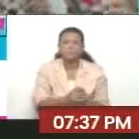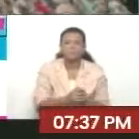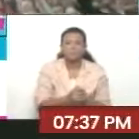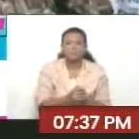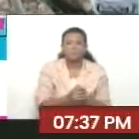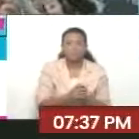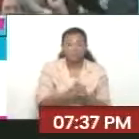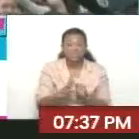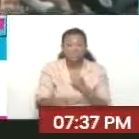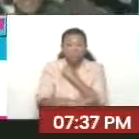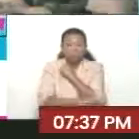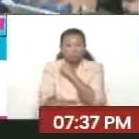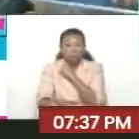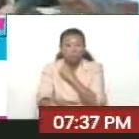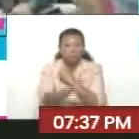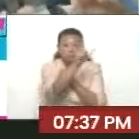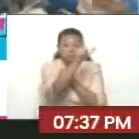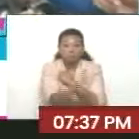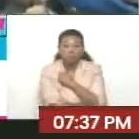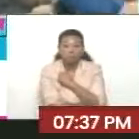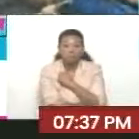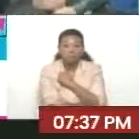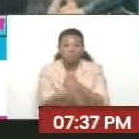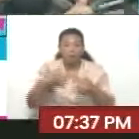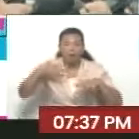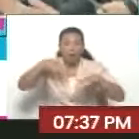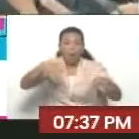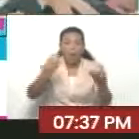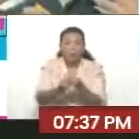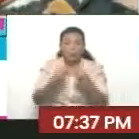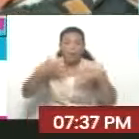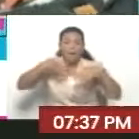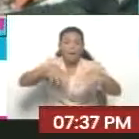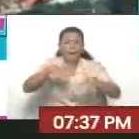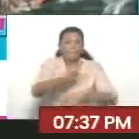Y llegó el traidor con las tropas españolas.